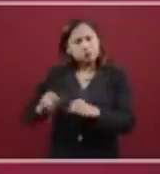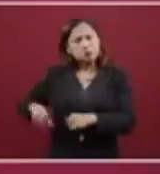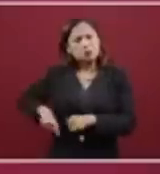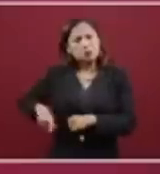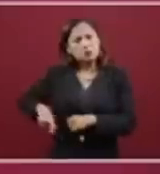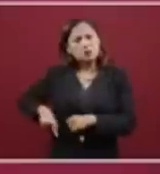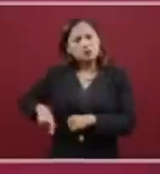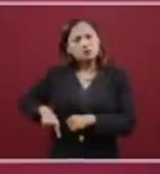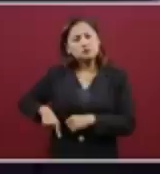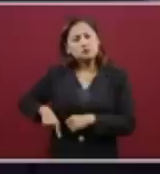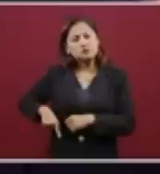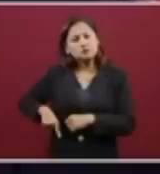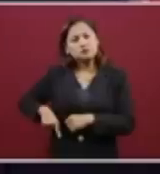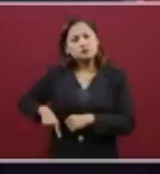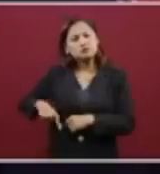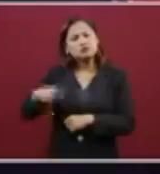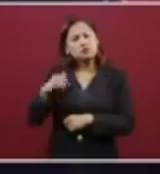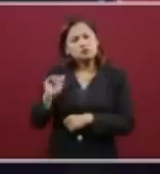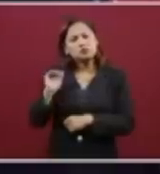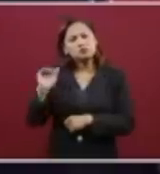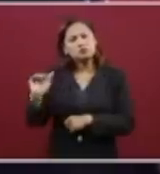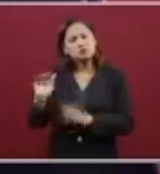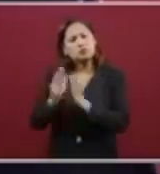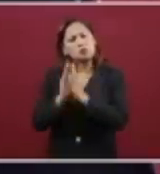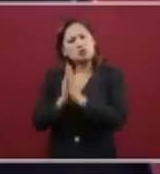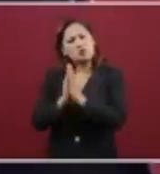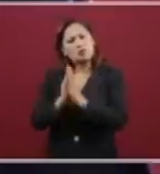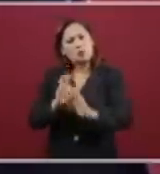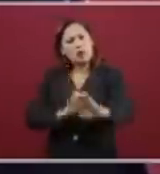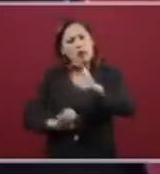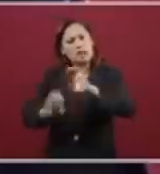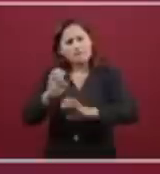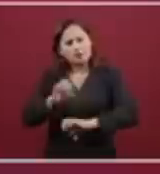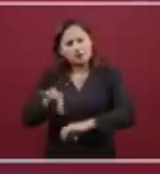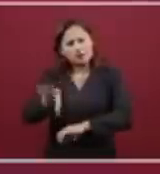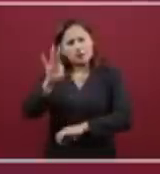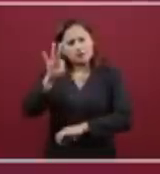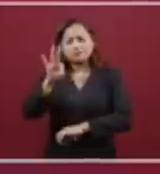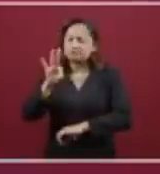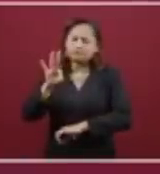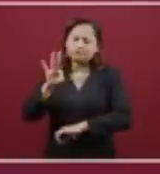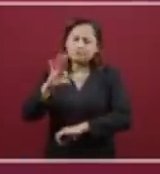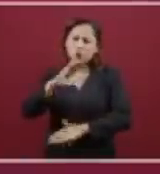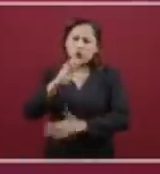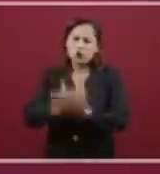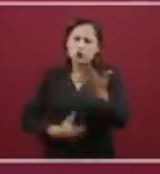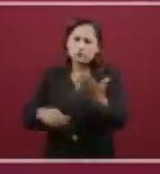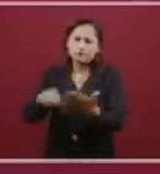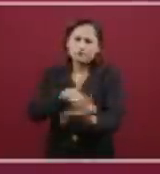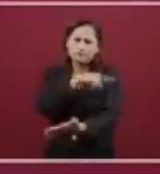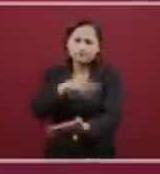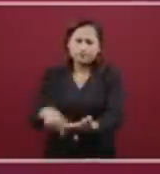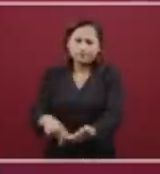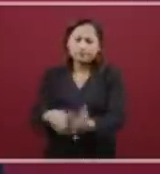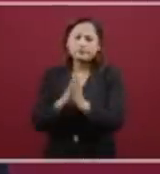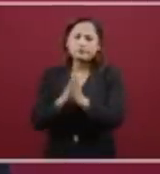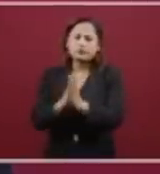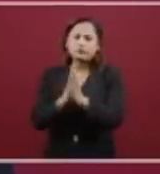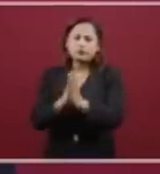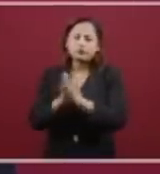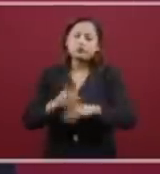que ese cáncer ese contrato esa compra que le